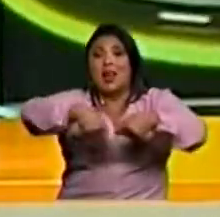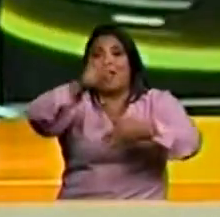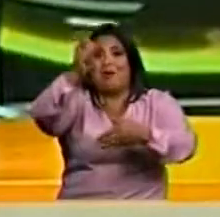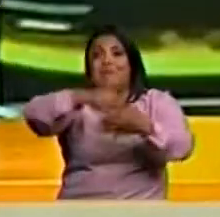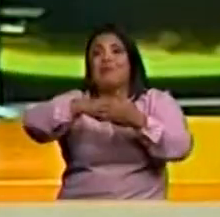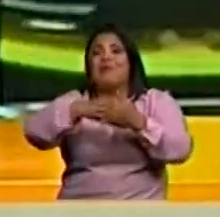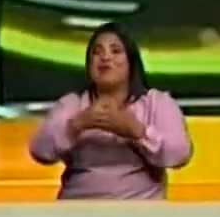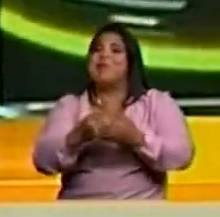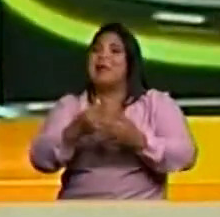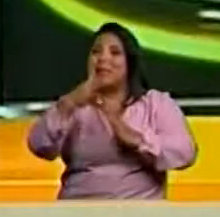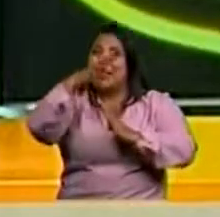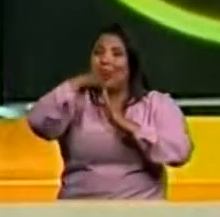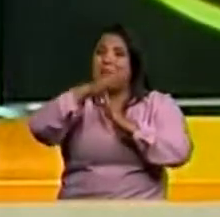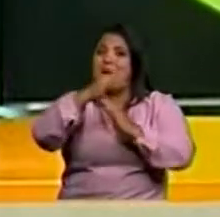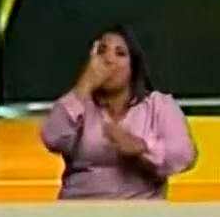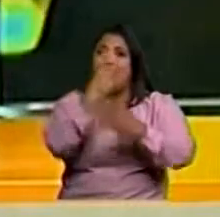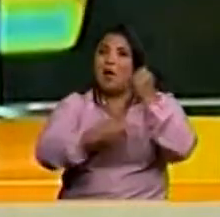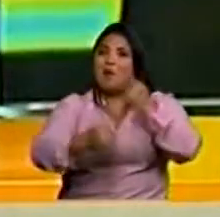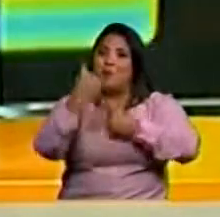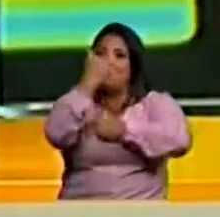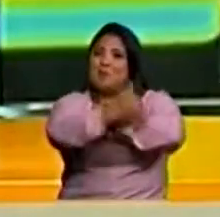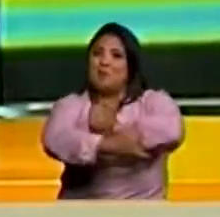de la paz entre los dos países.